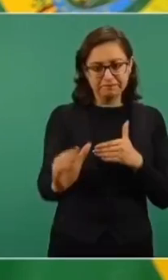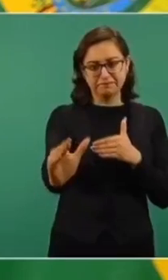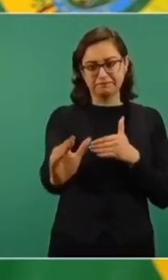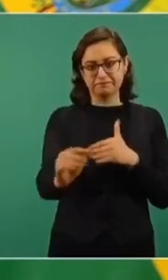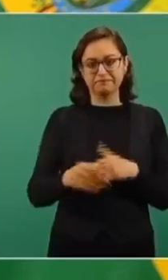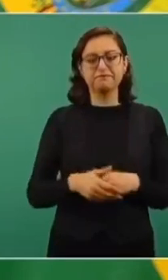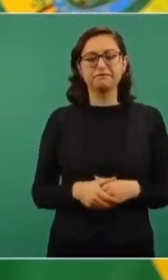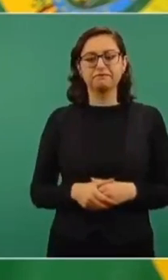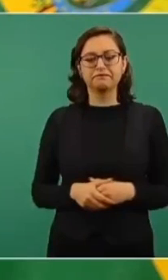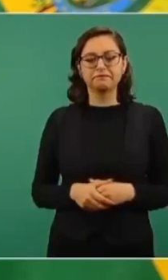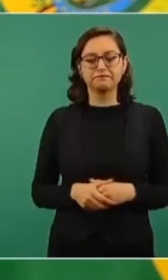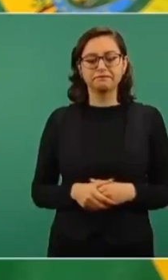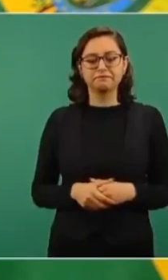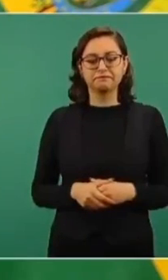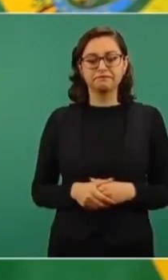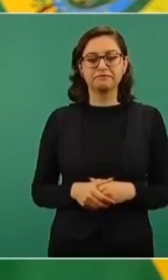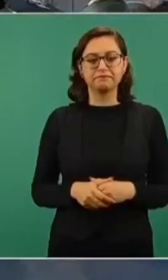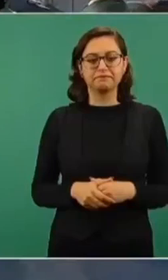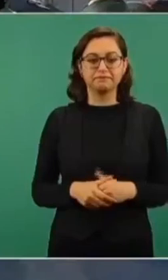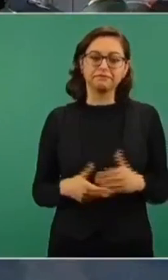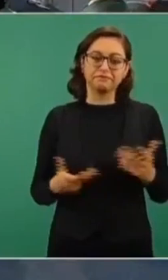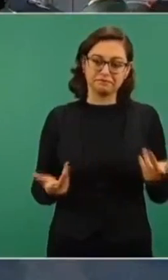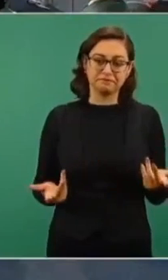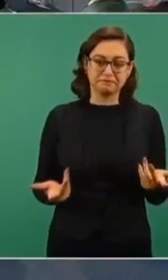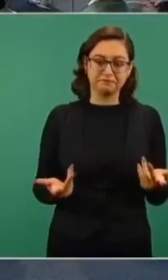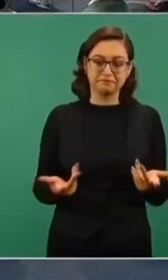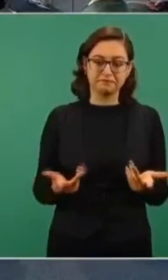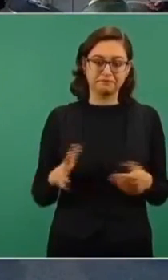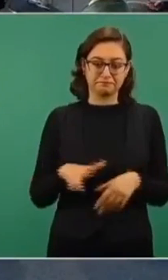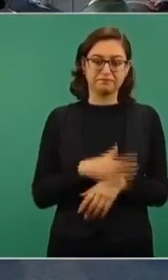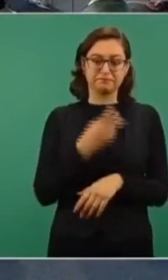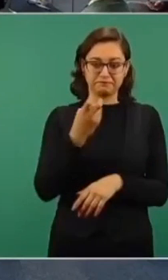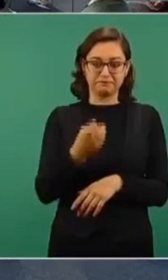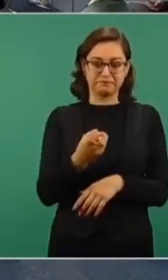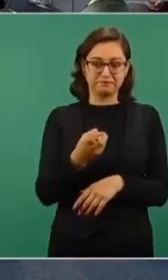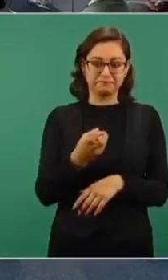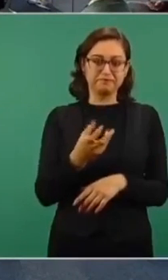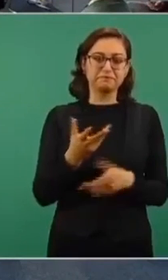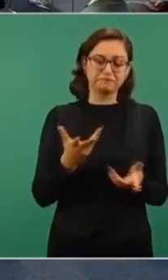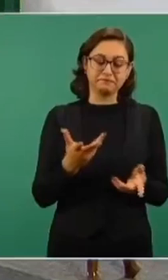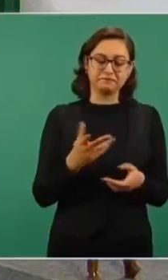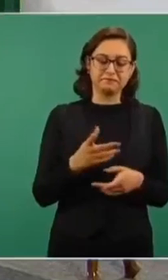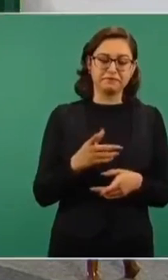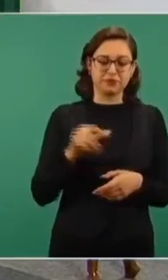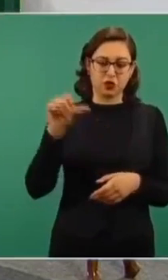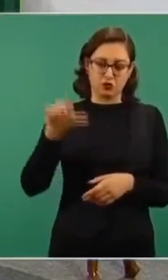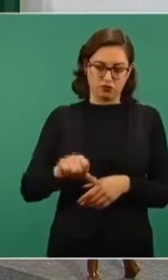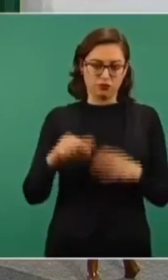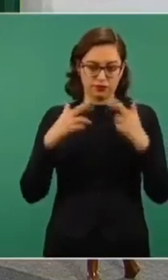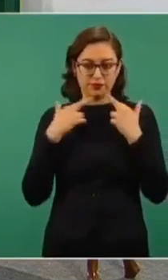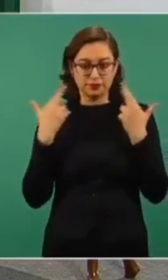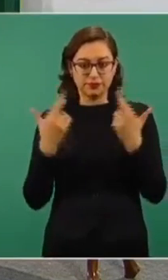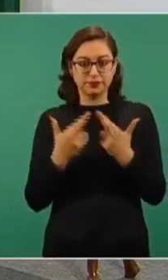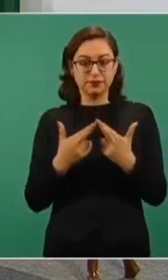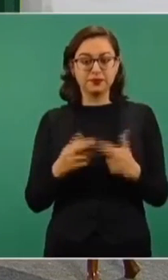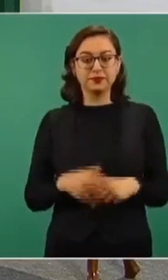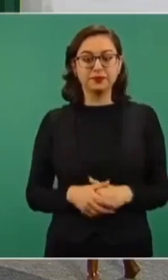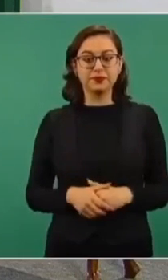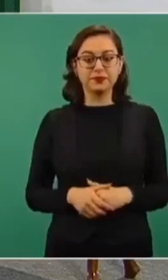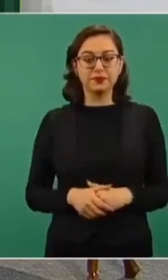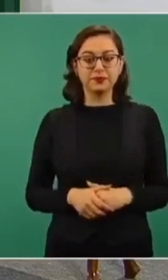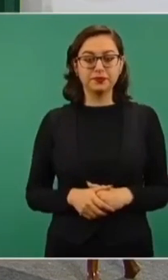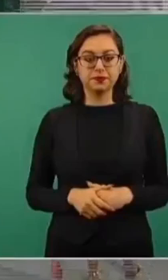entre los dos países. Para eso tenemos la reunión el día de hoy.